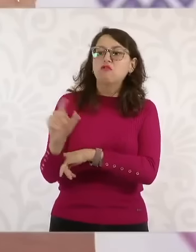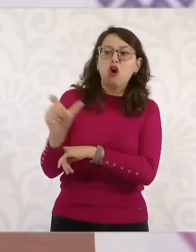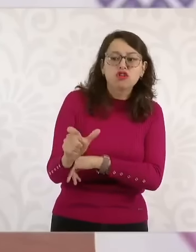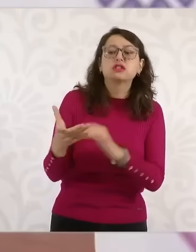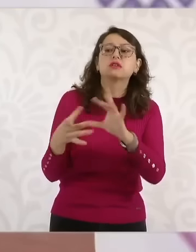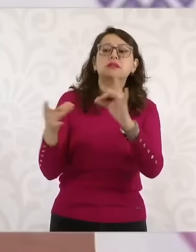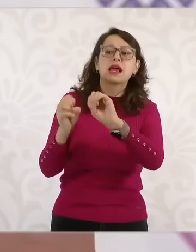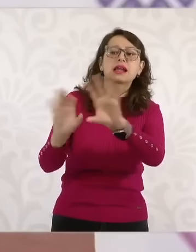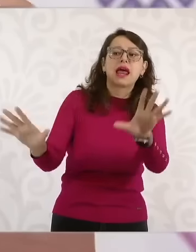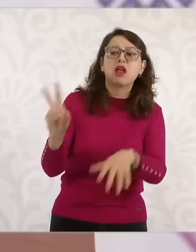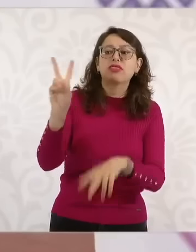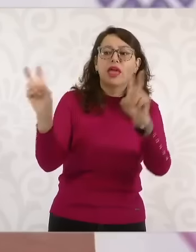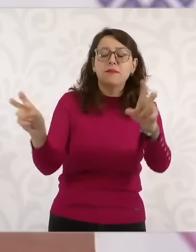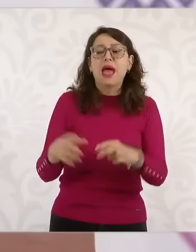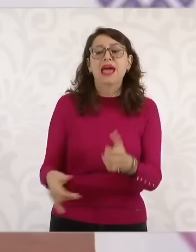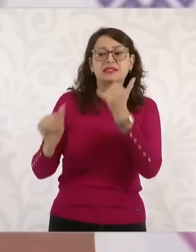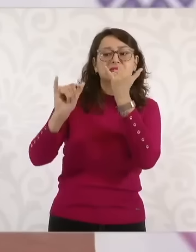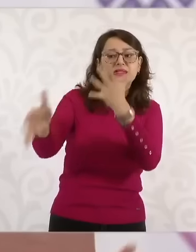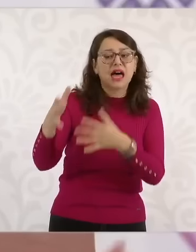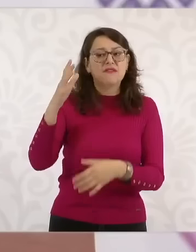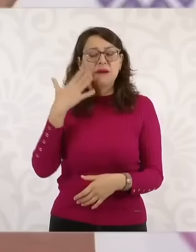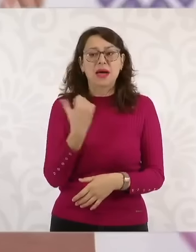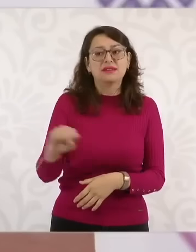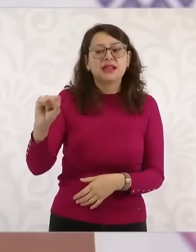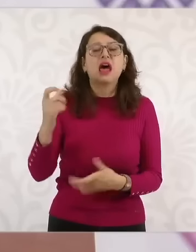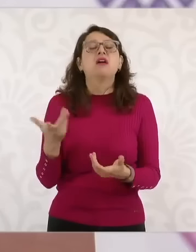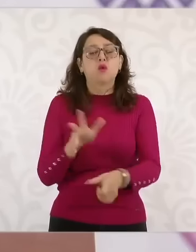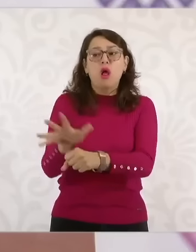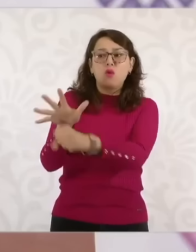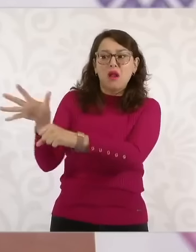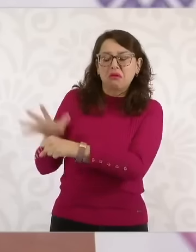esclarecieron la estafa maestra, o nunca esclarecieron otras cosas